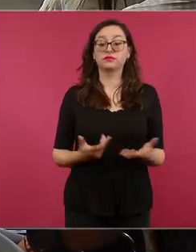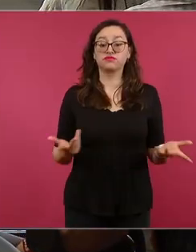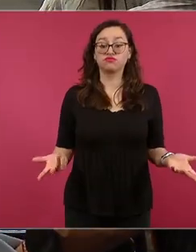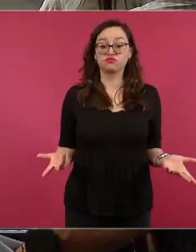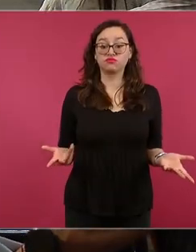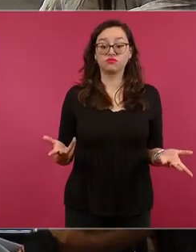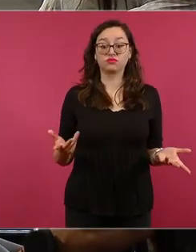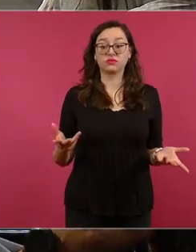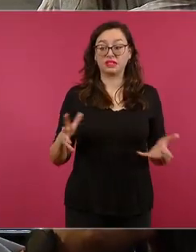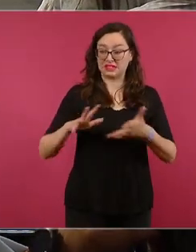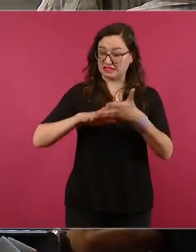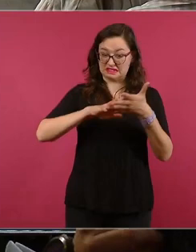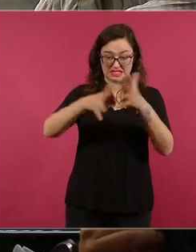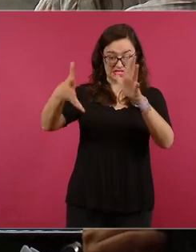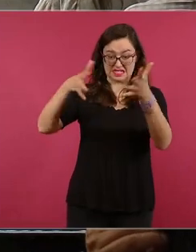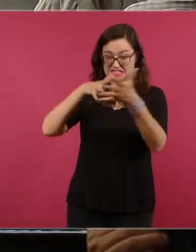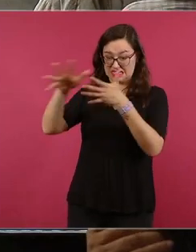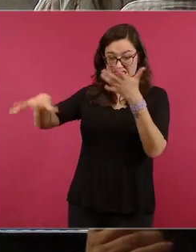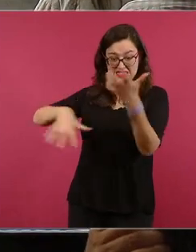vean si hay